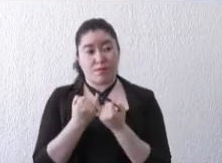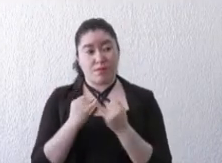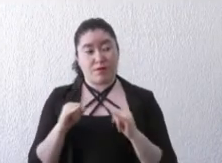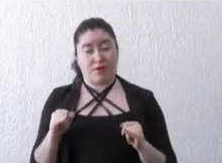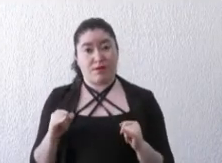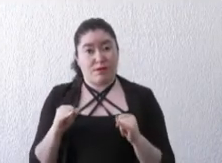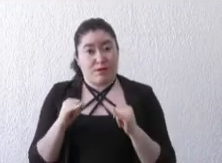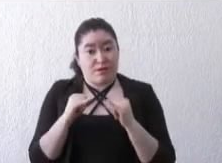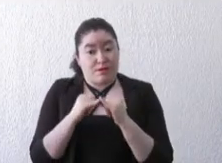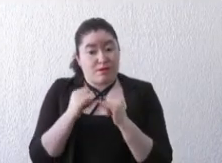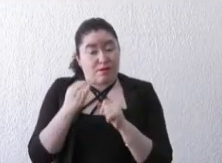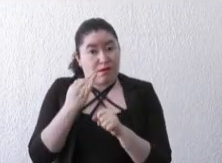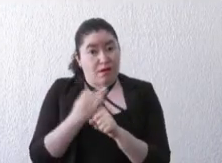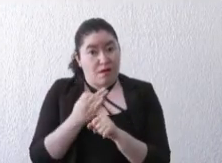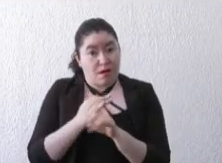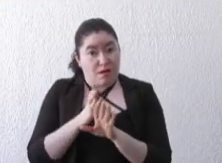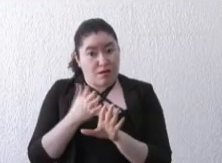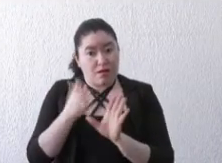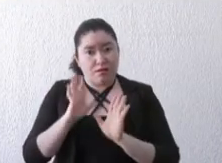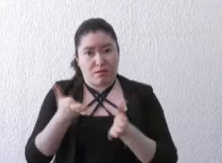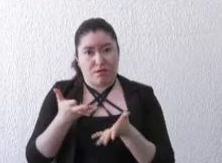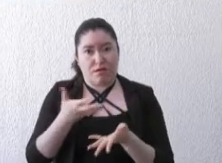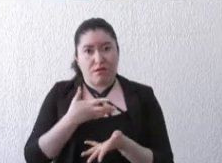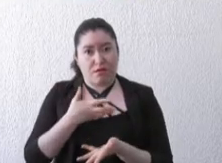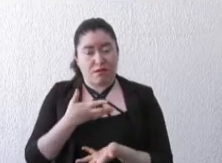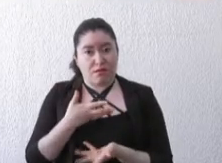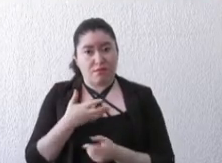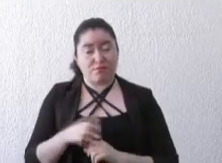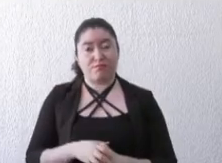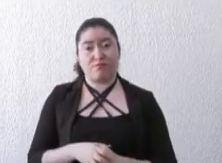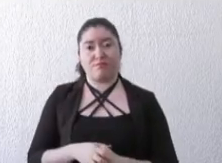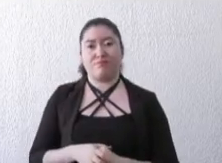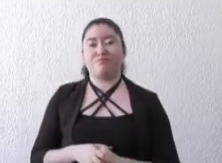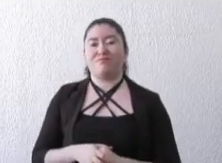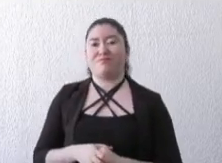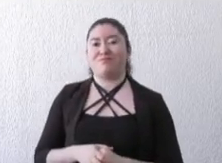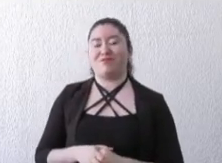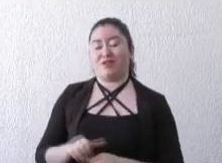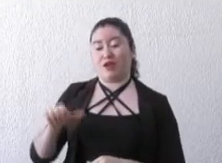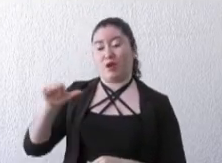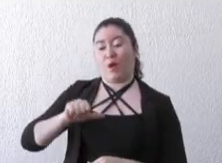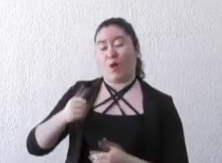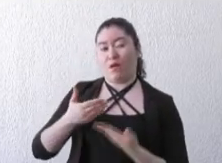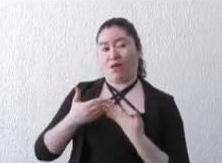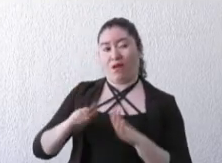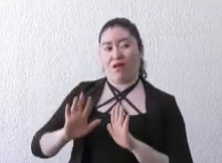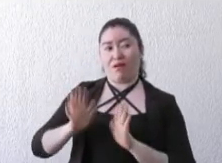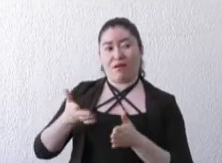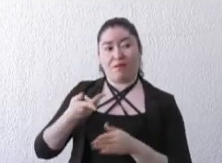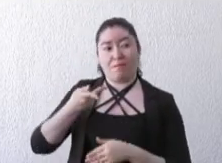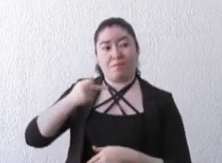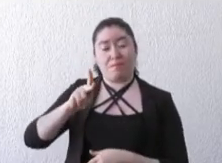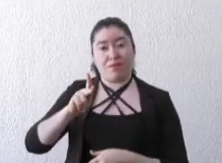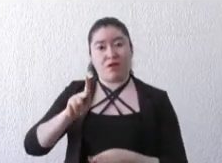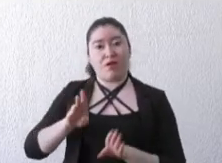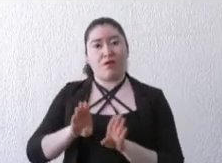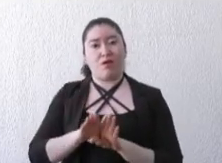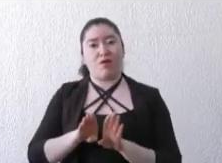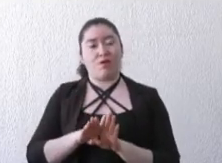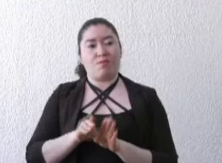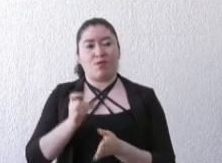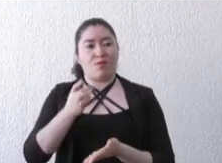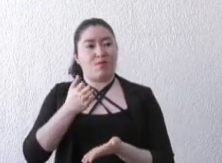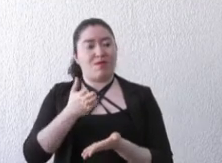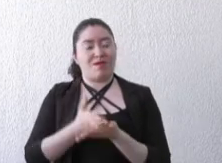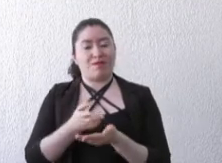o será después? Y en realidad abre a partir de hoy, pero entraremos vía streaming.